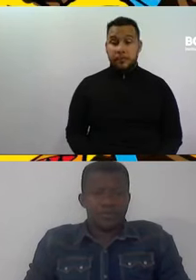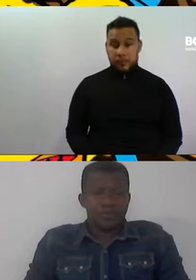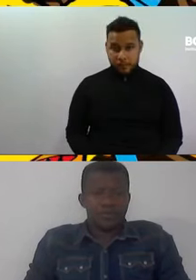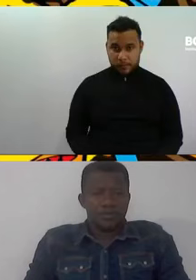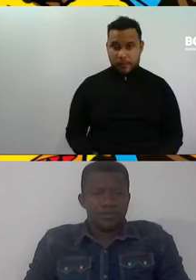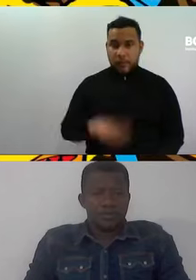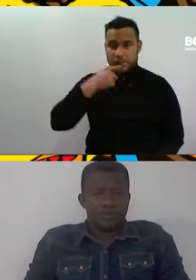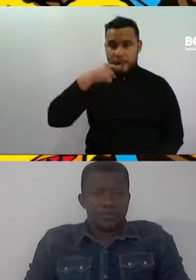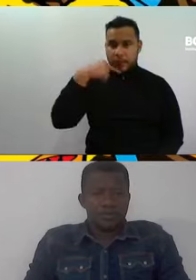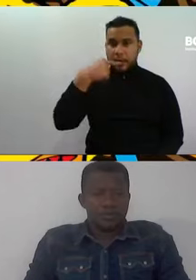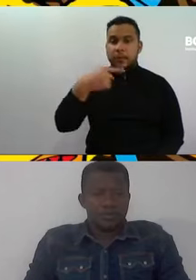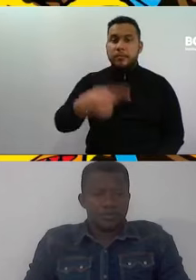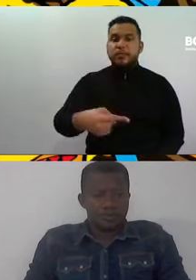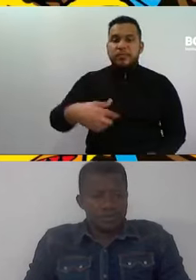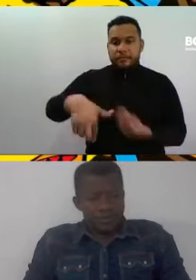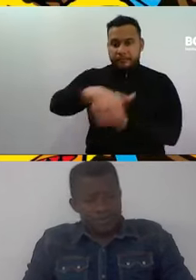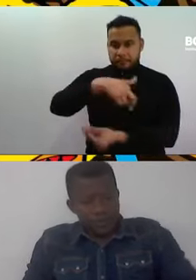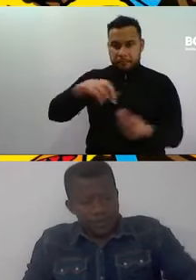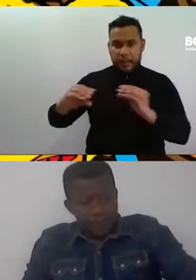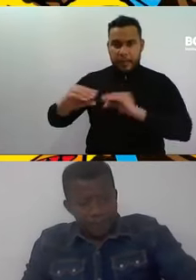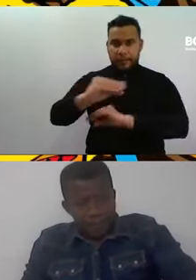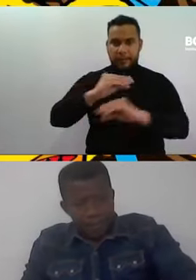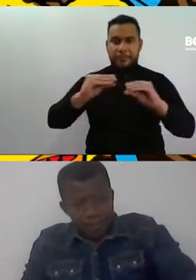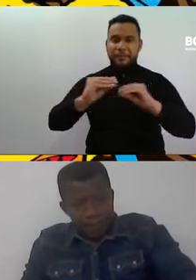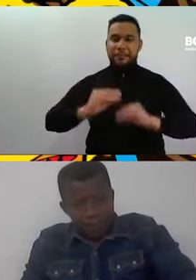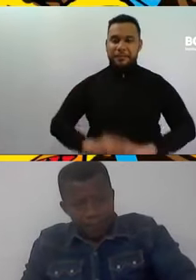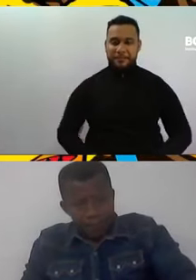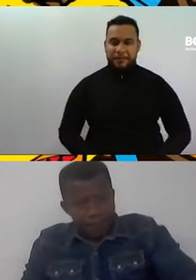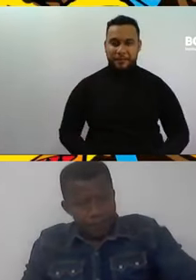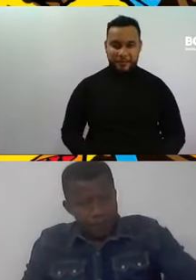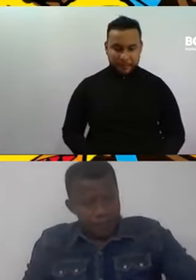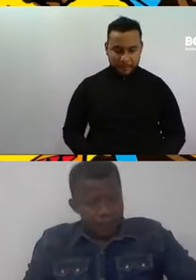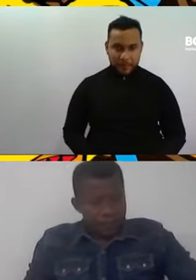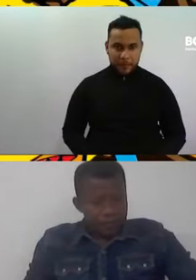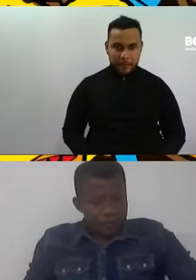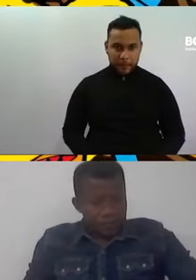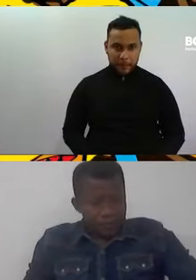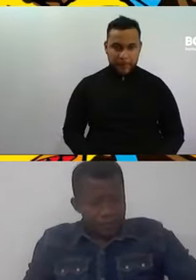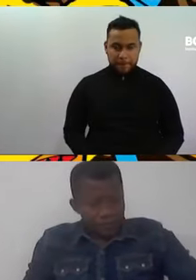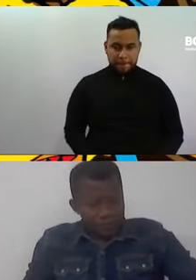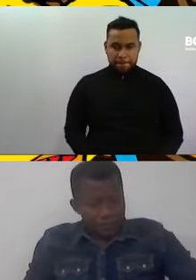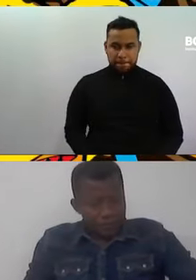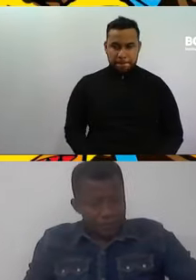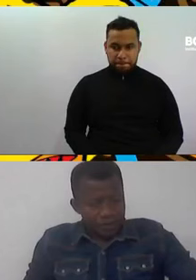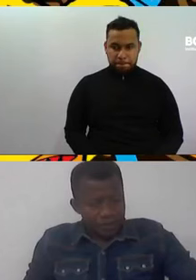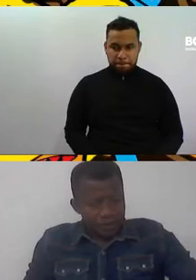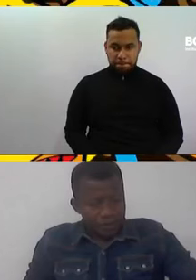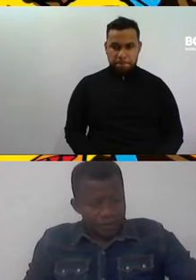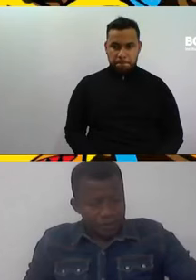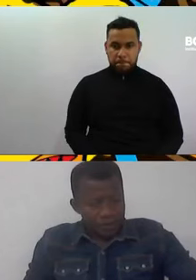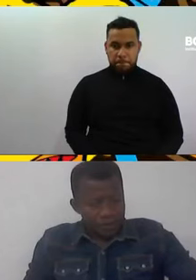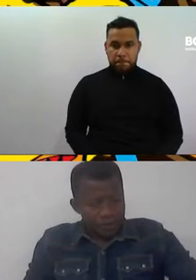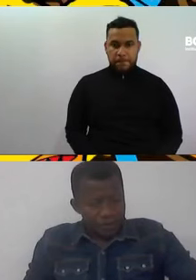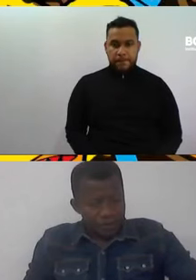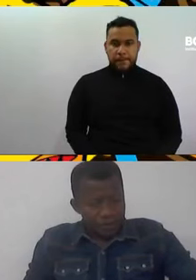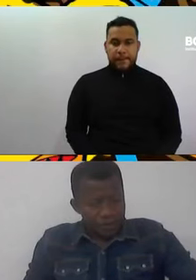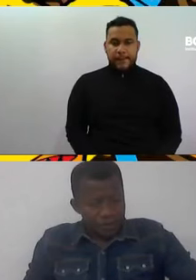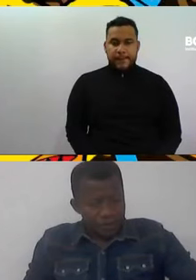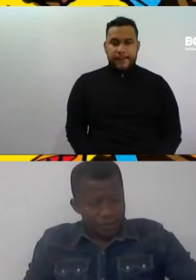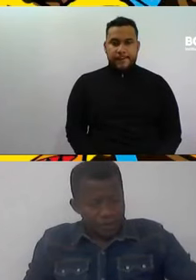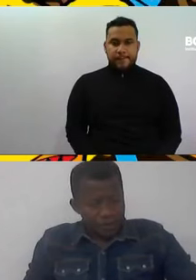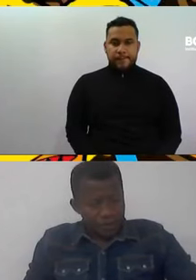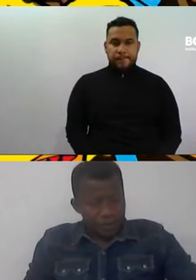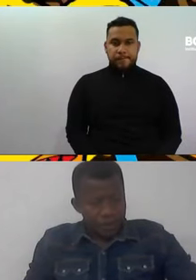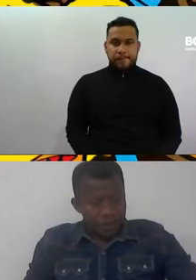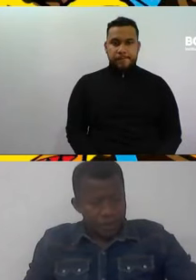Asinahue, y hasta recoleto y palenque, asinahue, piacha, Regina. Bubunga,